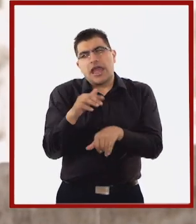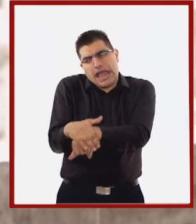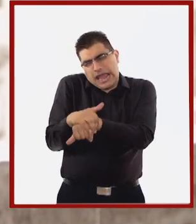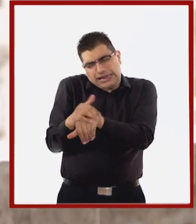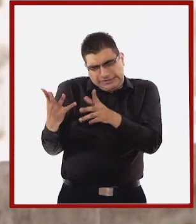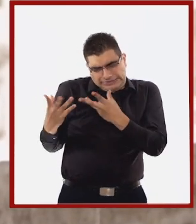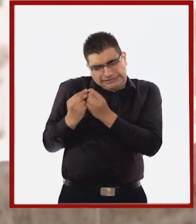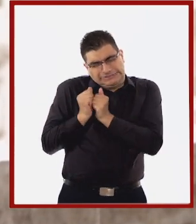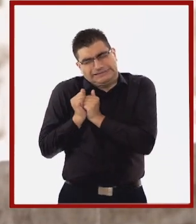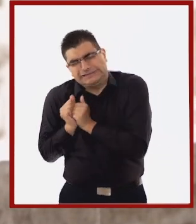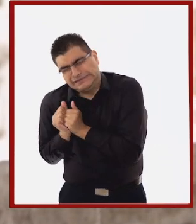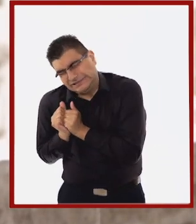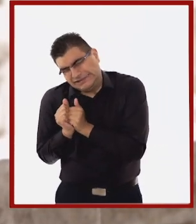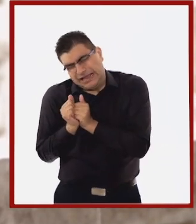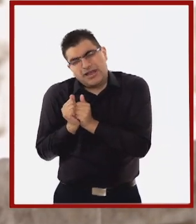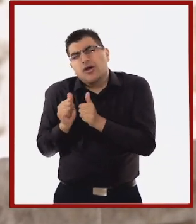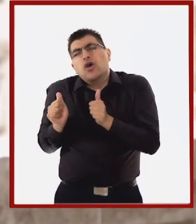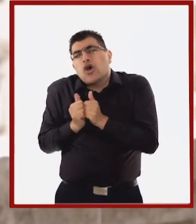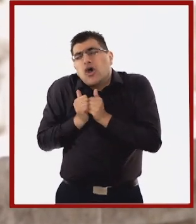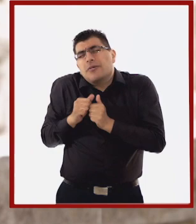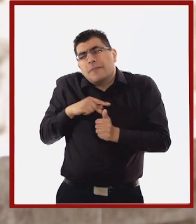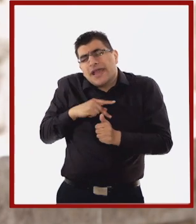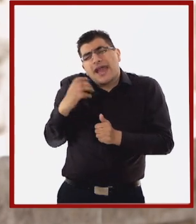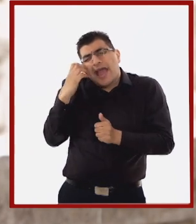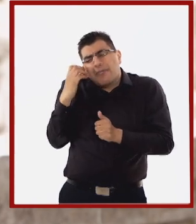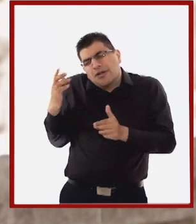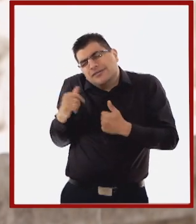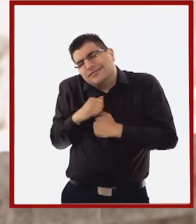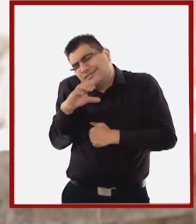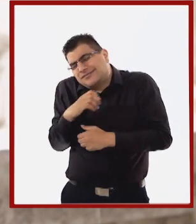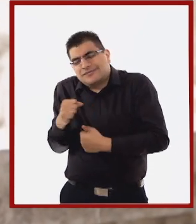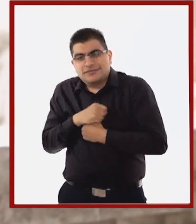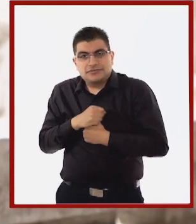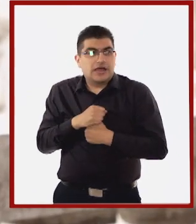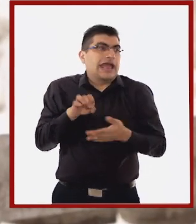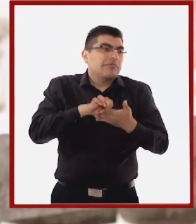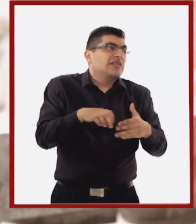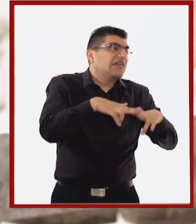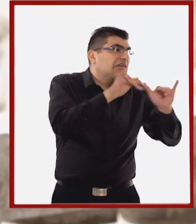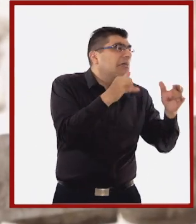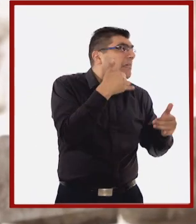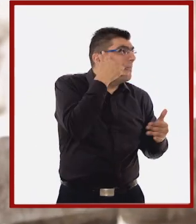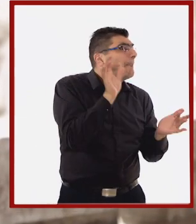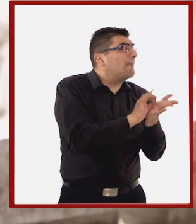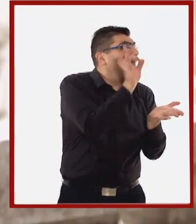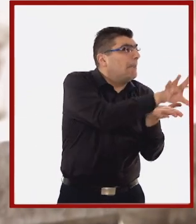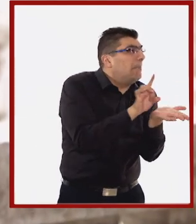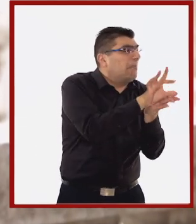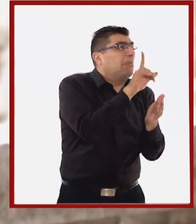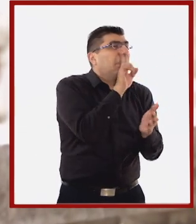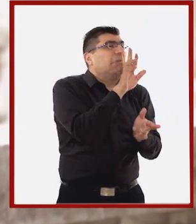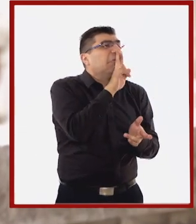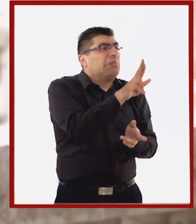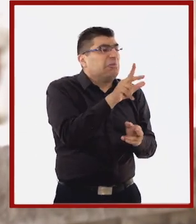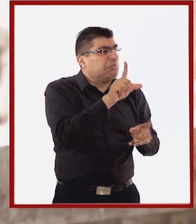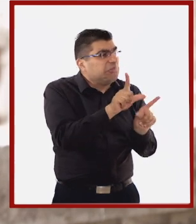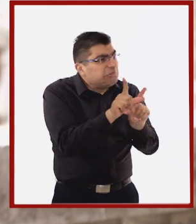porque es lo que tenemos. ¿Quién más va a hablar de eso? Nadie, no, pues nosotros. Es parte de nosotros, pues vamos a seguir haciendo lo que